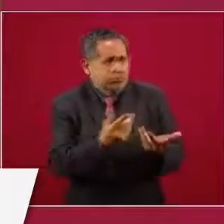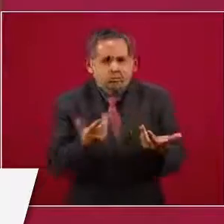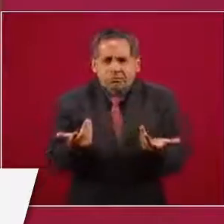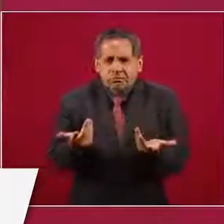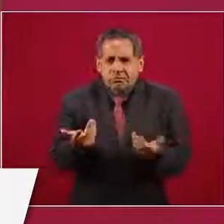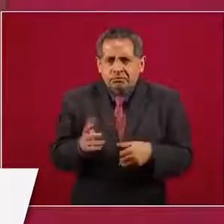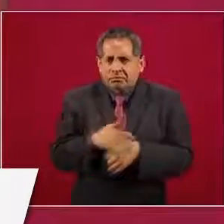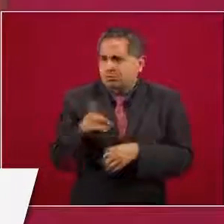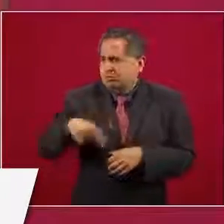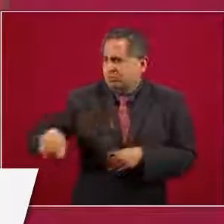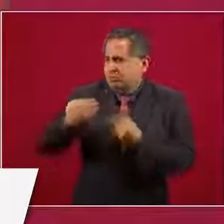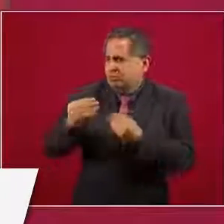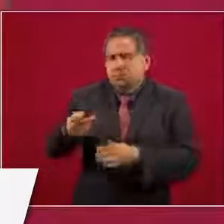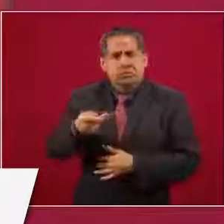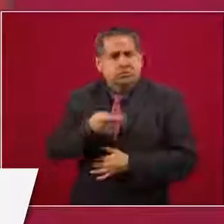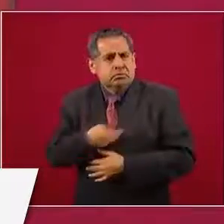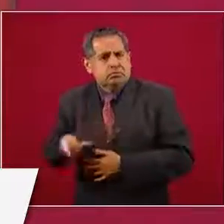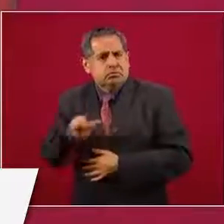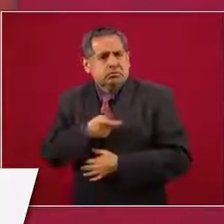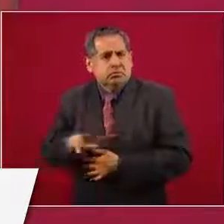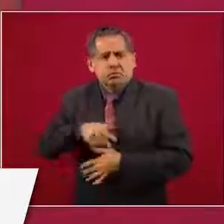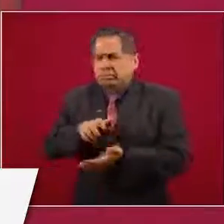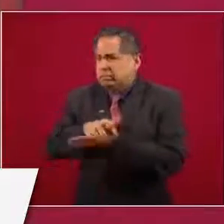de que haya tanta pobreza?